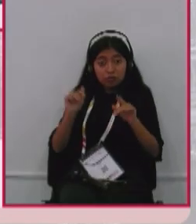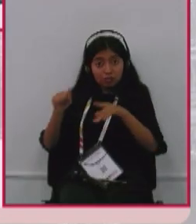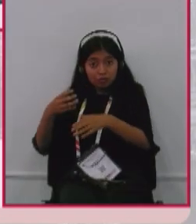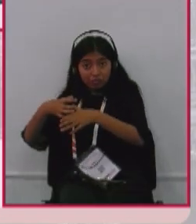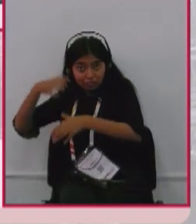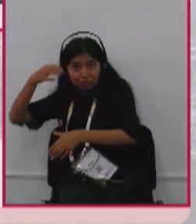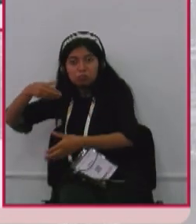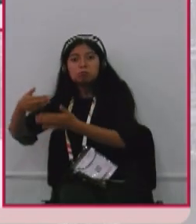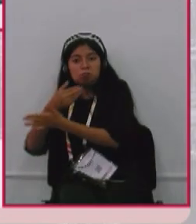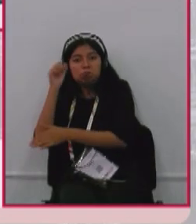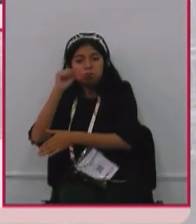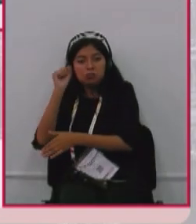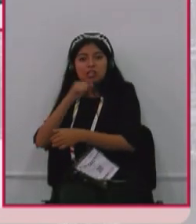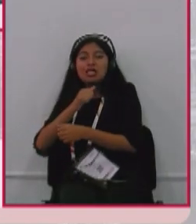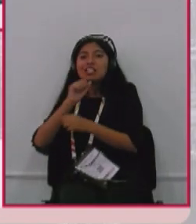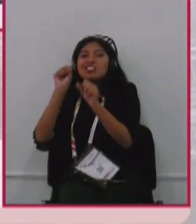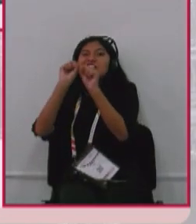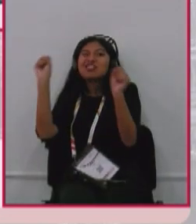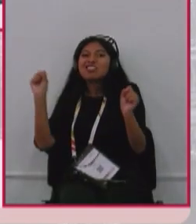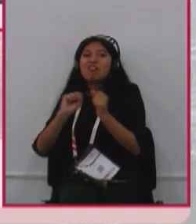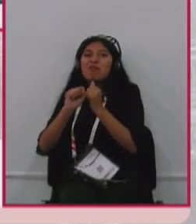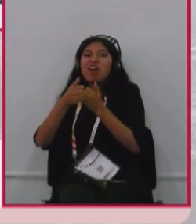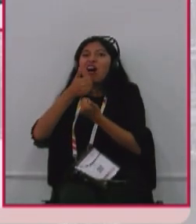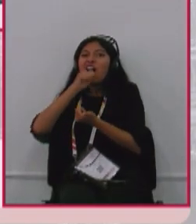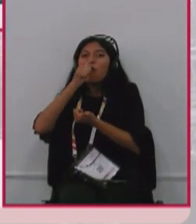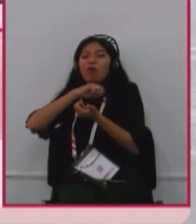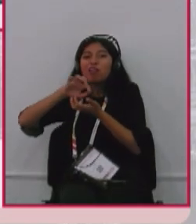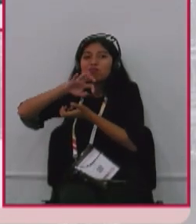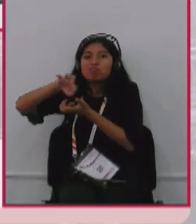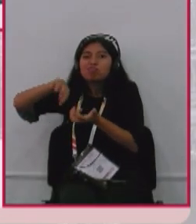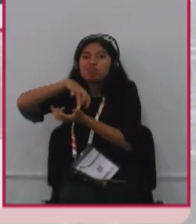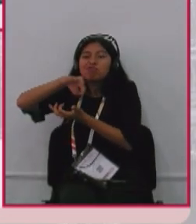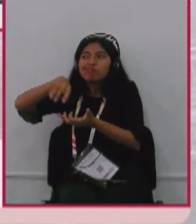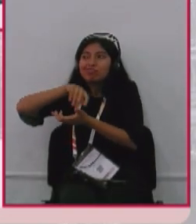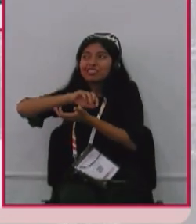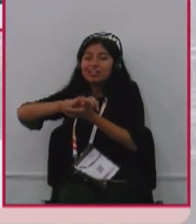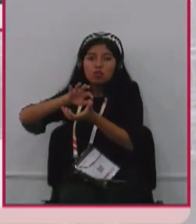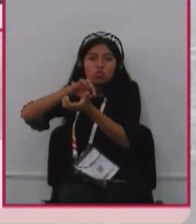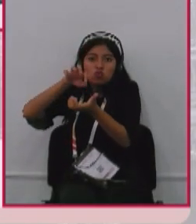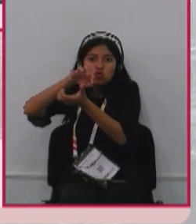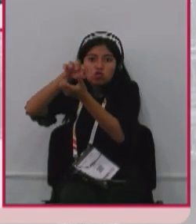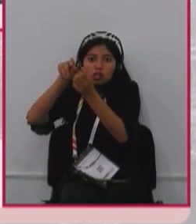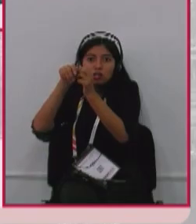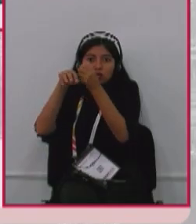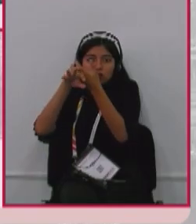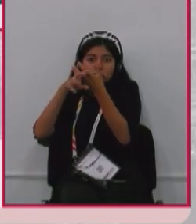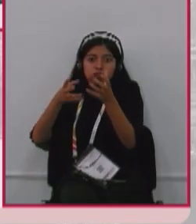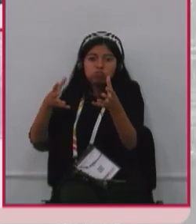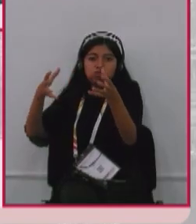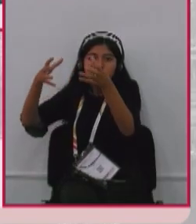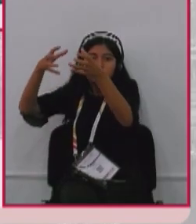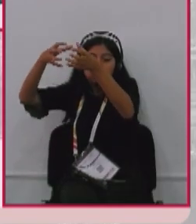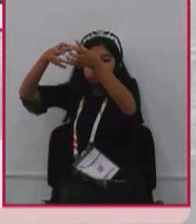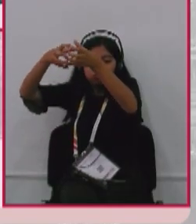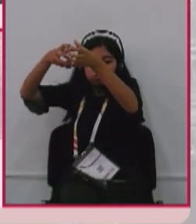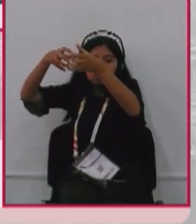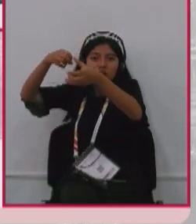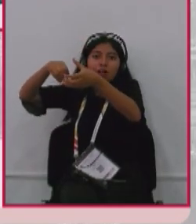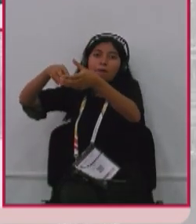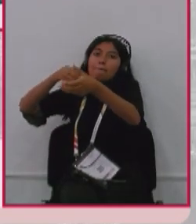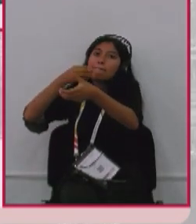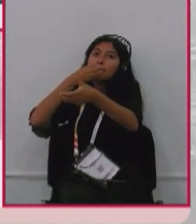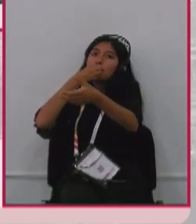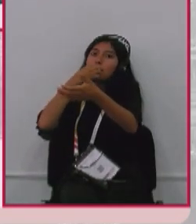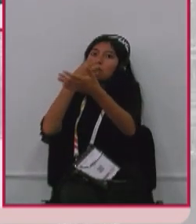incorpora, entonces permite abatir la ganga, los insolubles, las arcillas y entonces generar un concentrado con las partículas que realmente nos